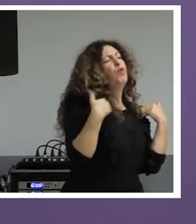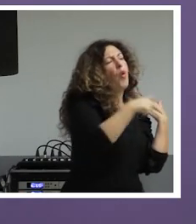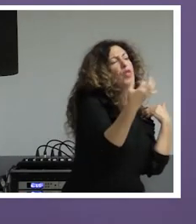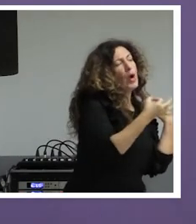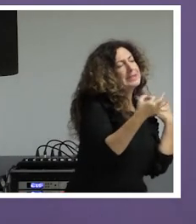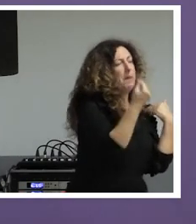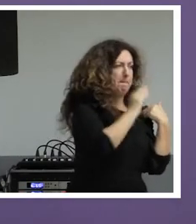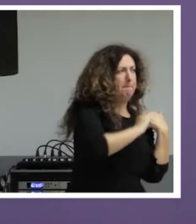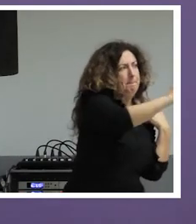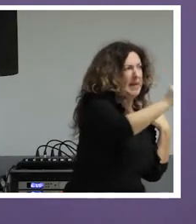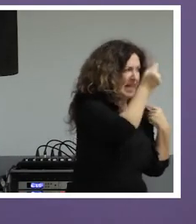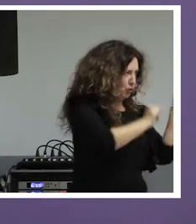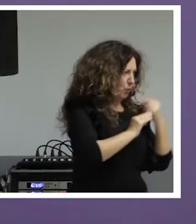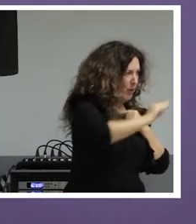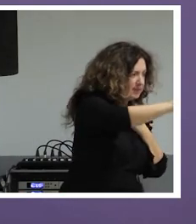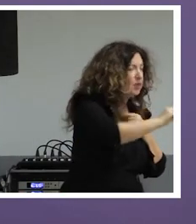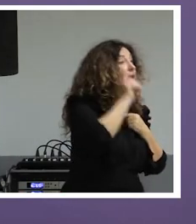lo creo firmemente